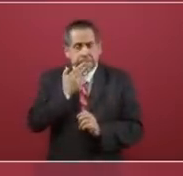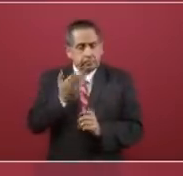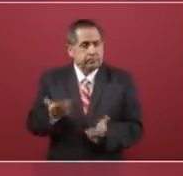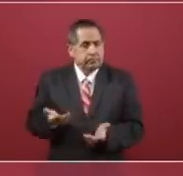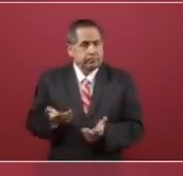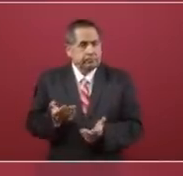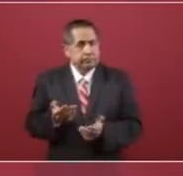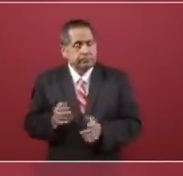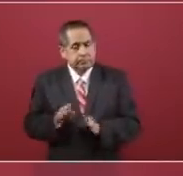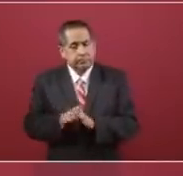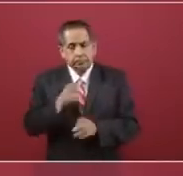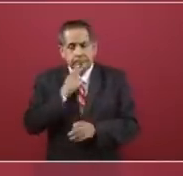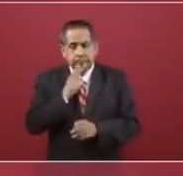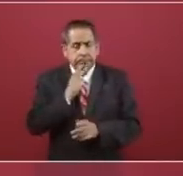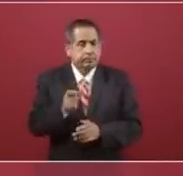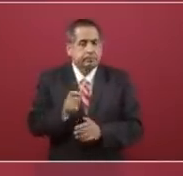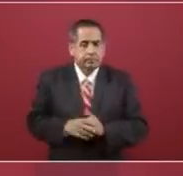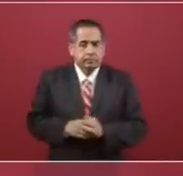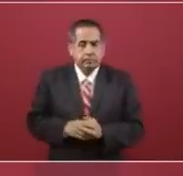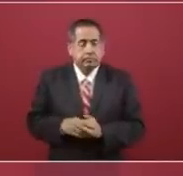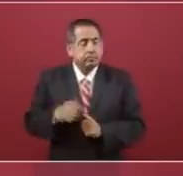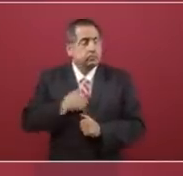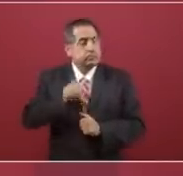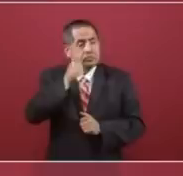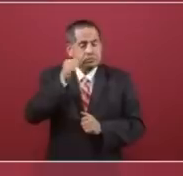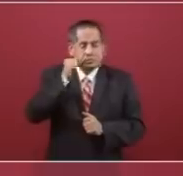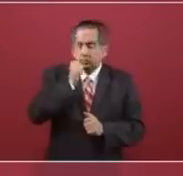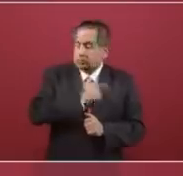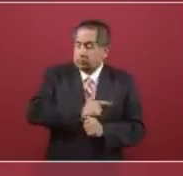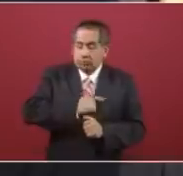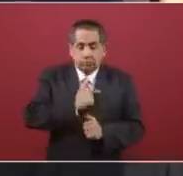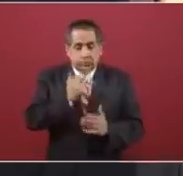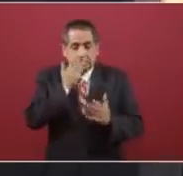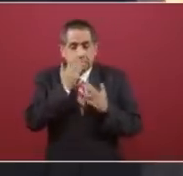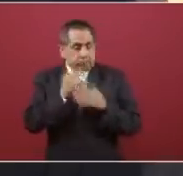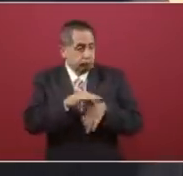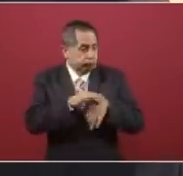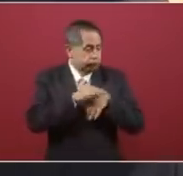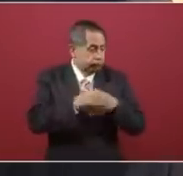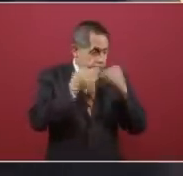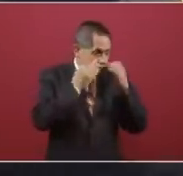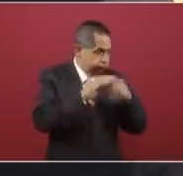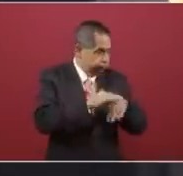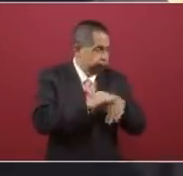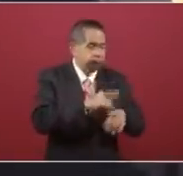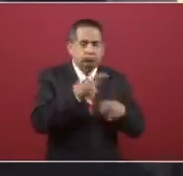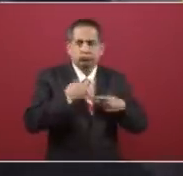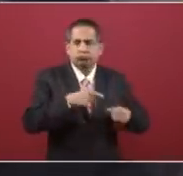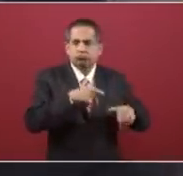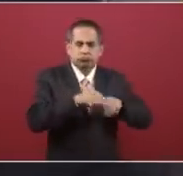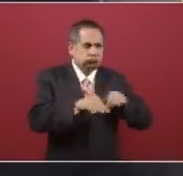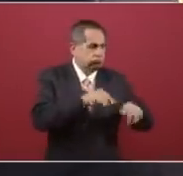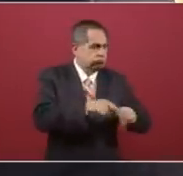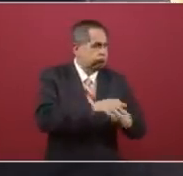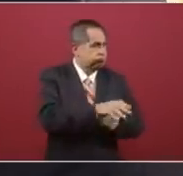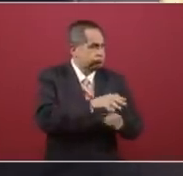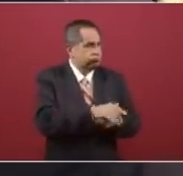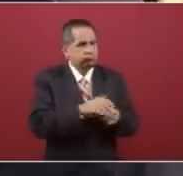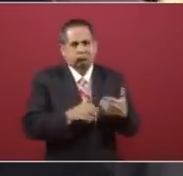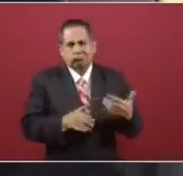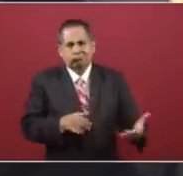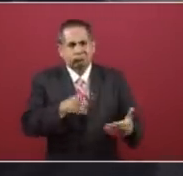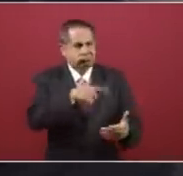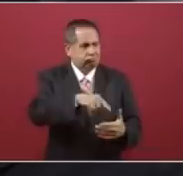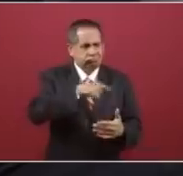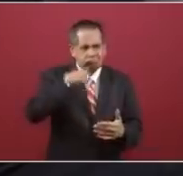tenemos. Eh, me dio mucho gusto ayer constatar que ahí están los trabajadores, que tienen